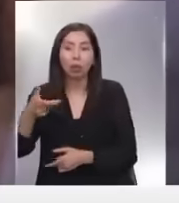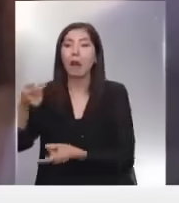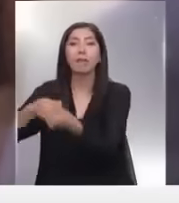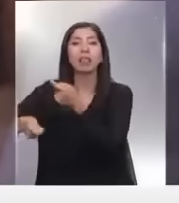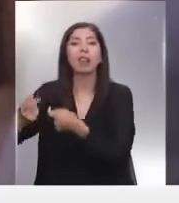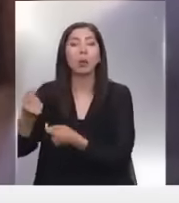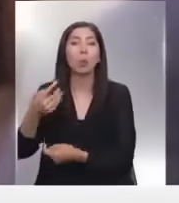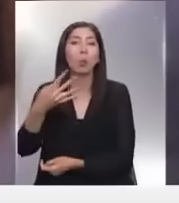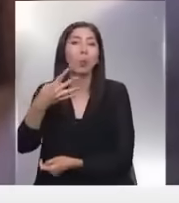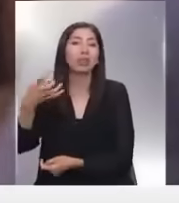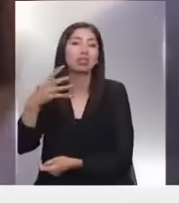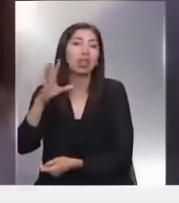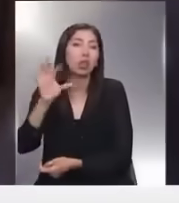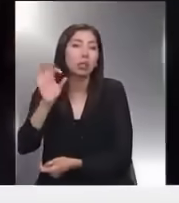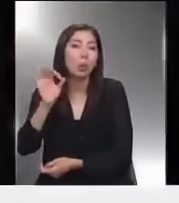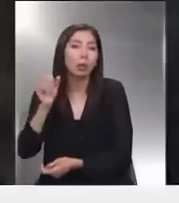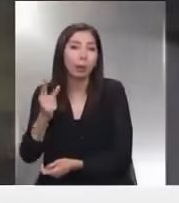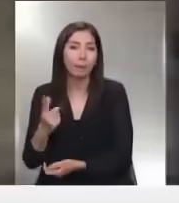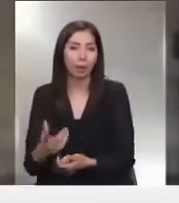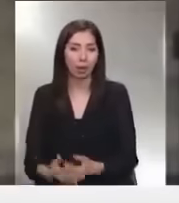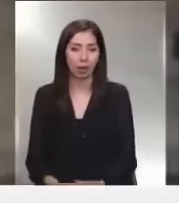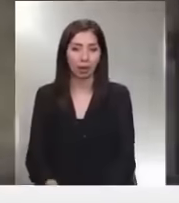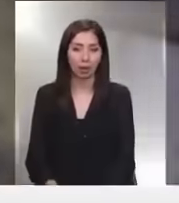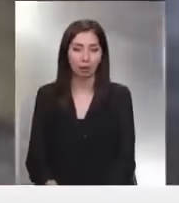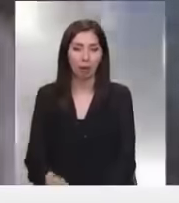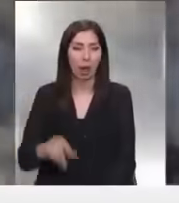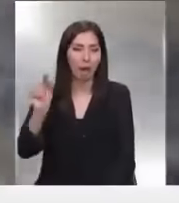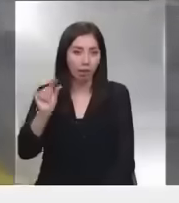vendiendo? 450.000 pesos.